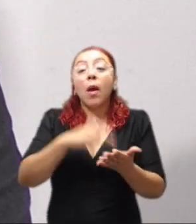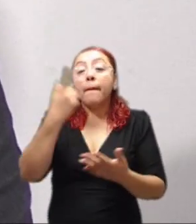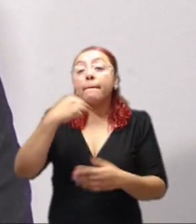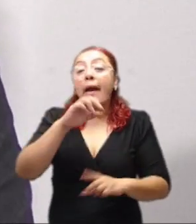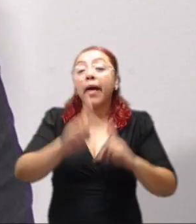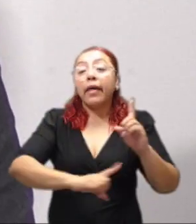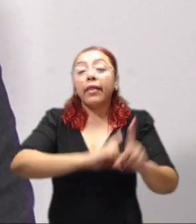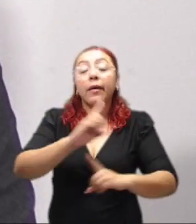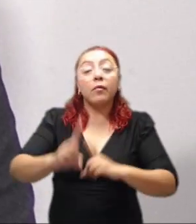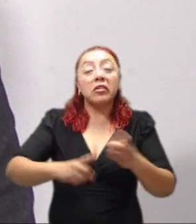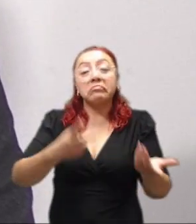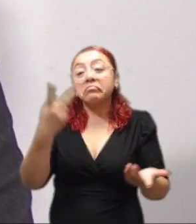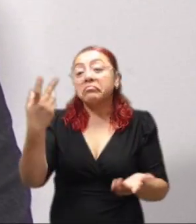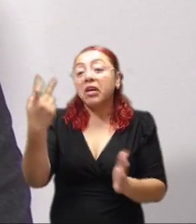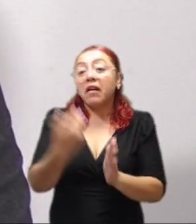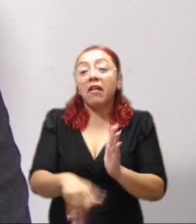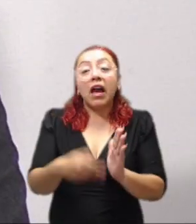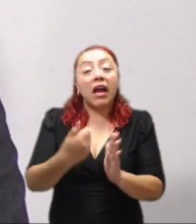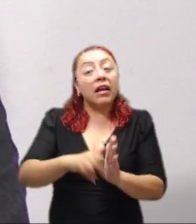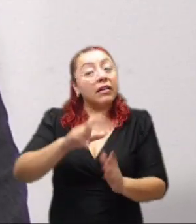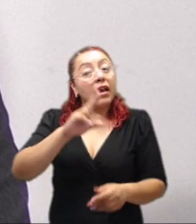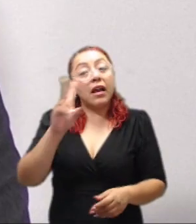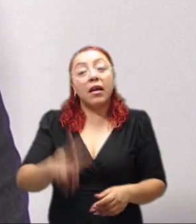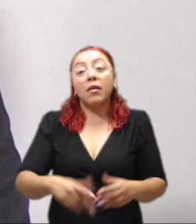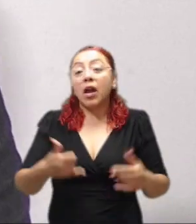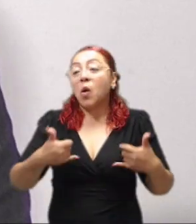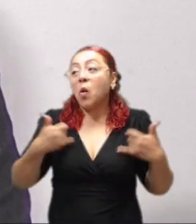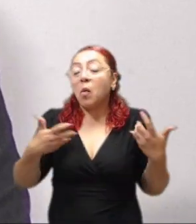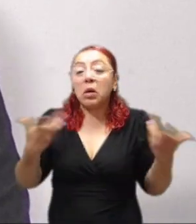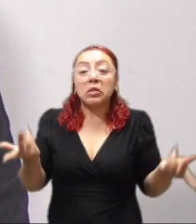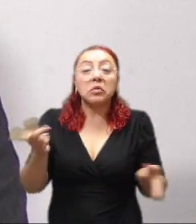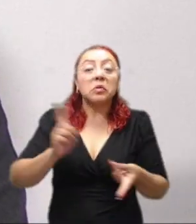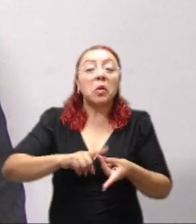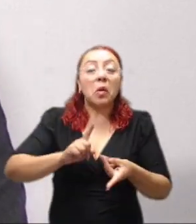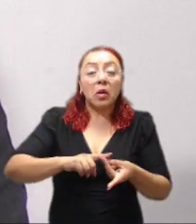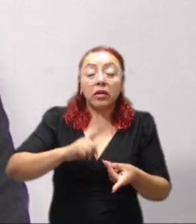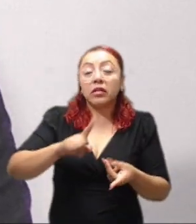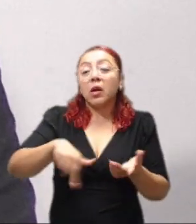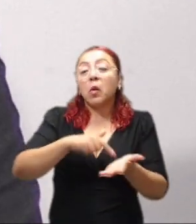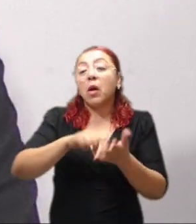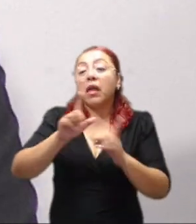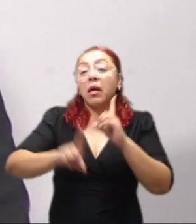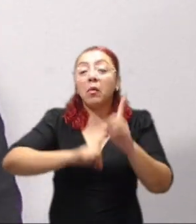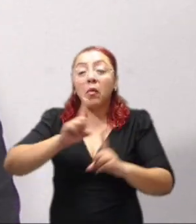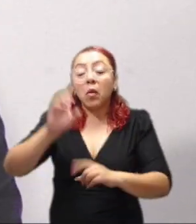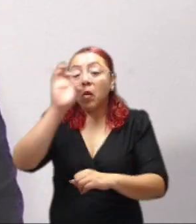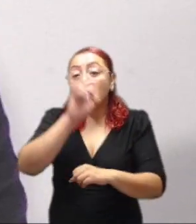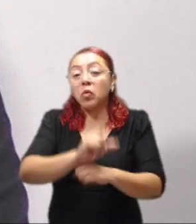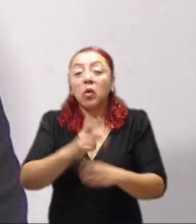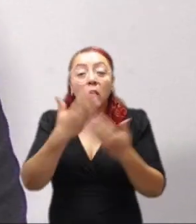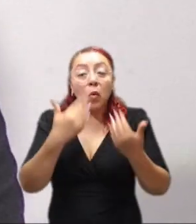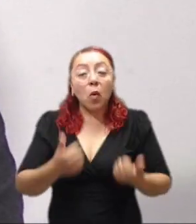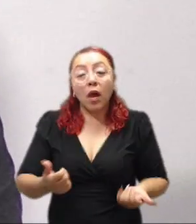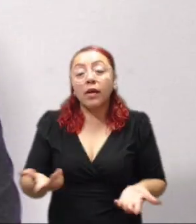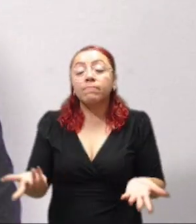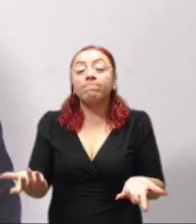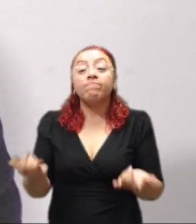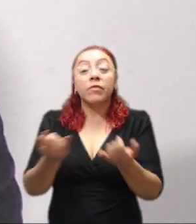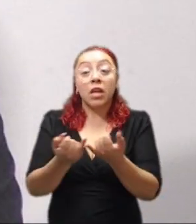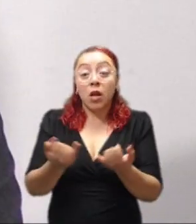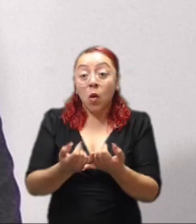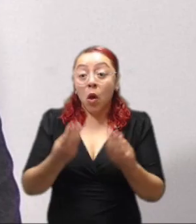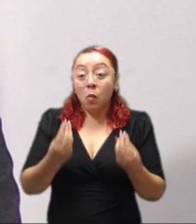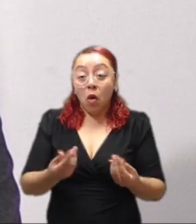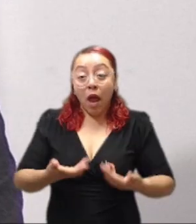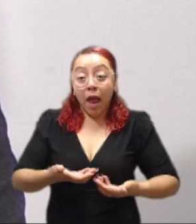ahorita hace falta mucho con la juventud eh tener espacios recreativos y culturales también tener muchas calles y